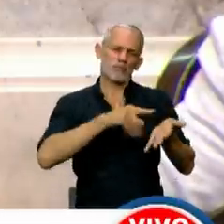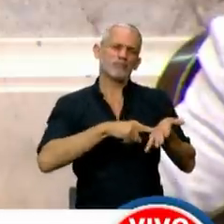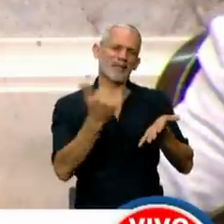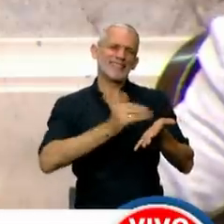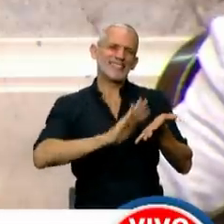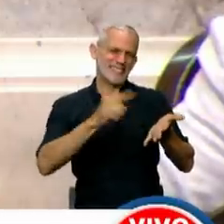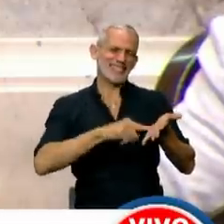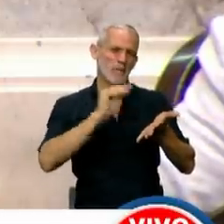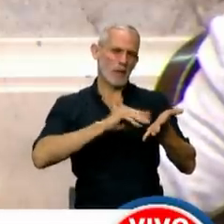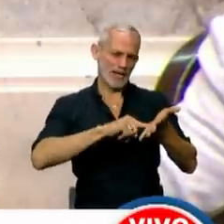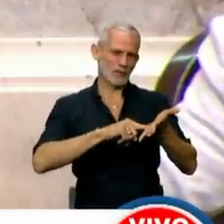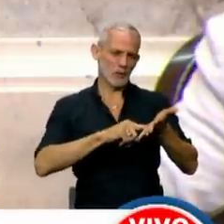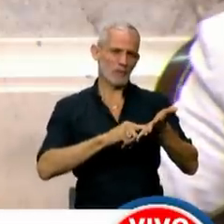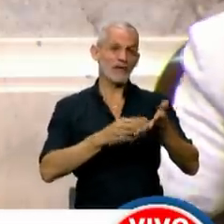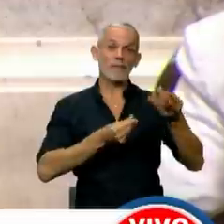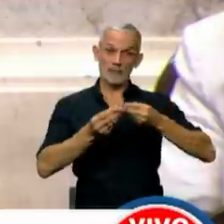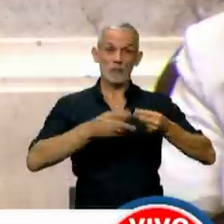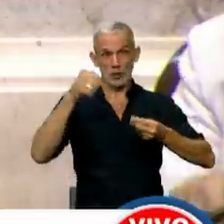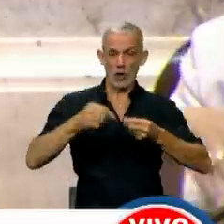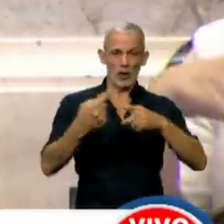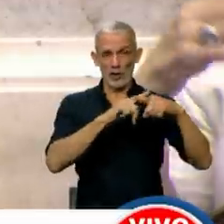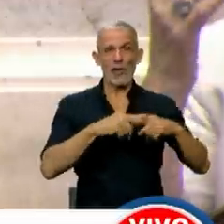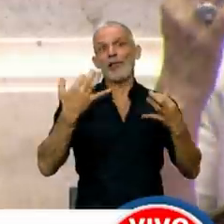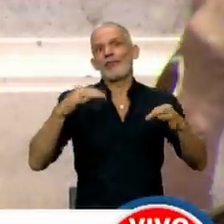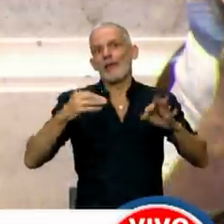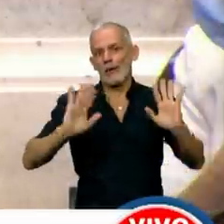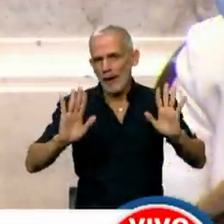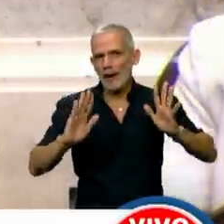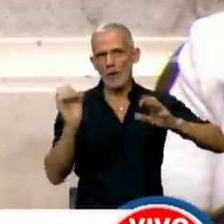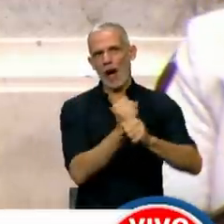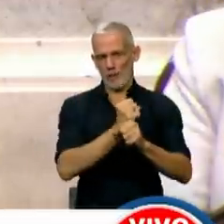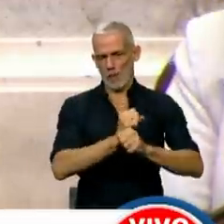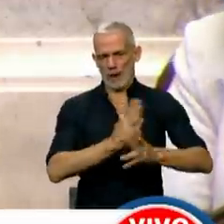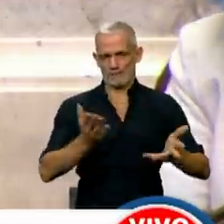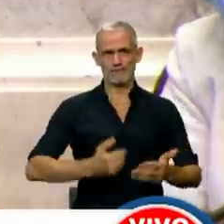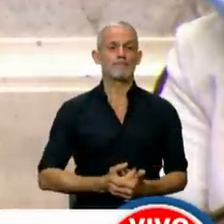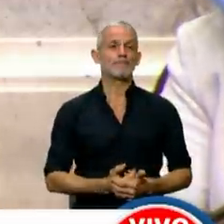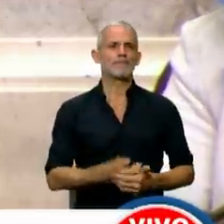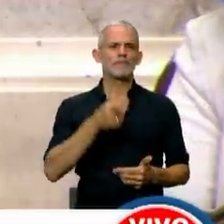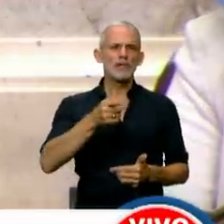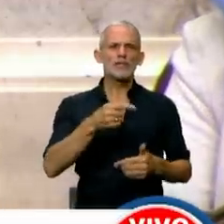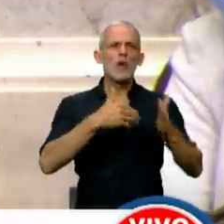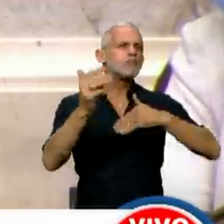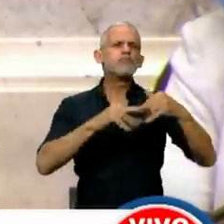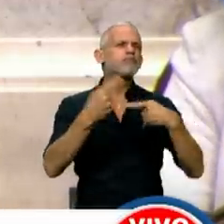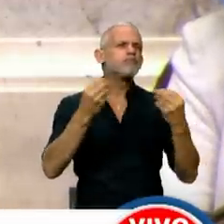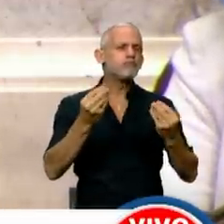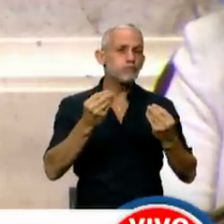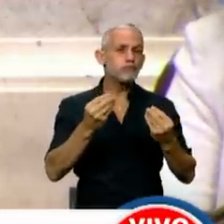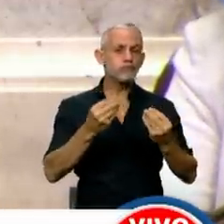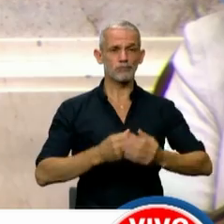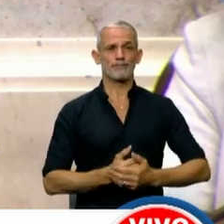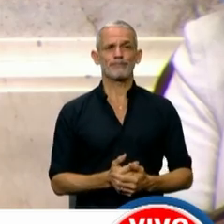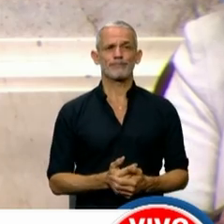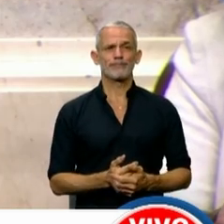que hoy estamos tratando y tendríamos que aprobar esas obras de infraestructura